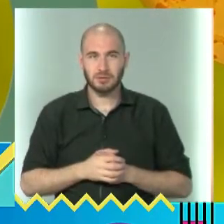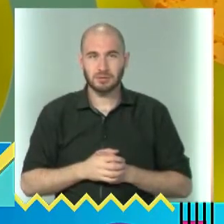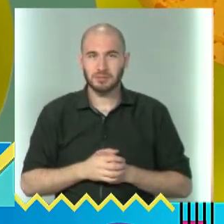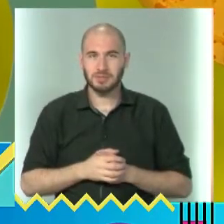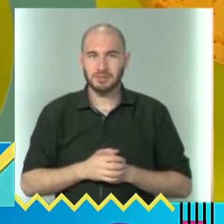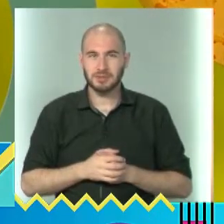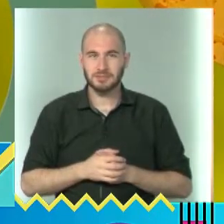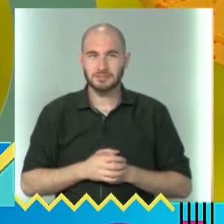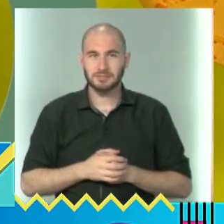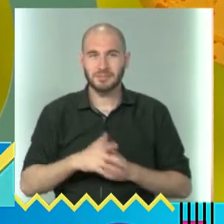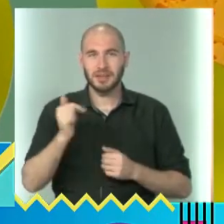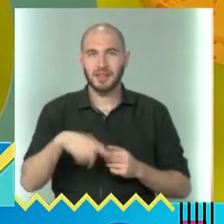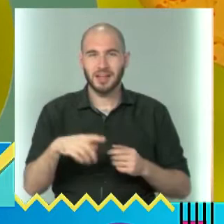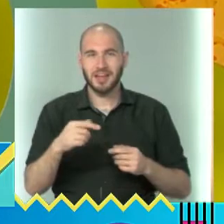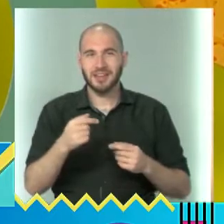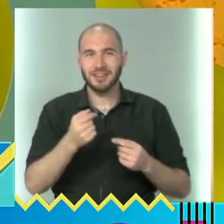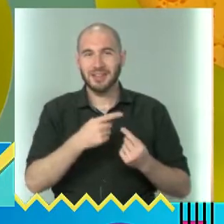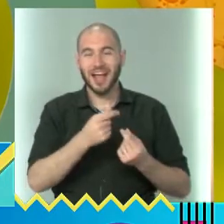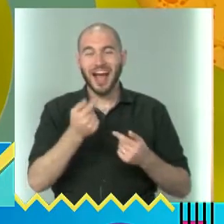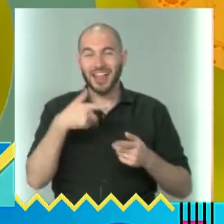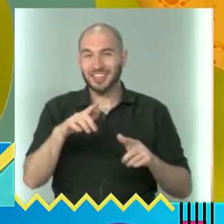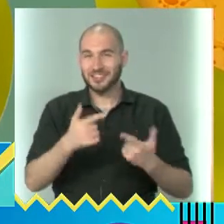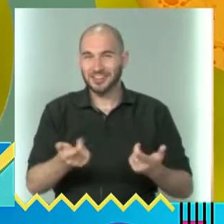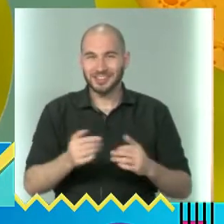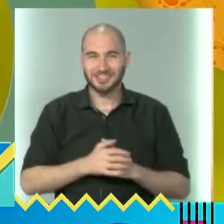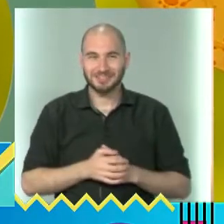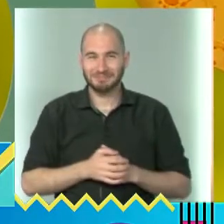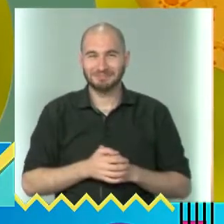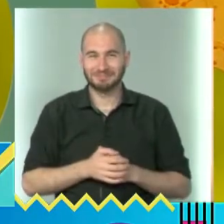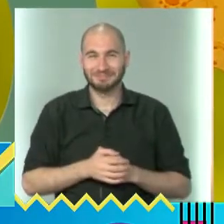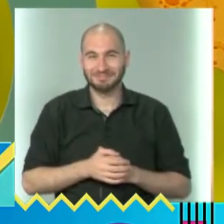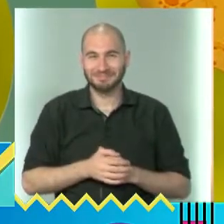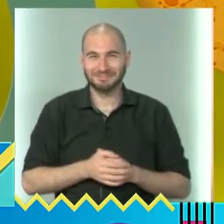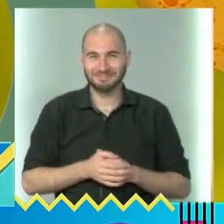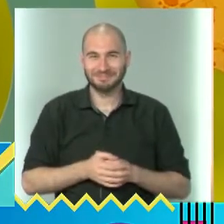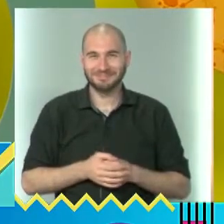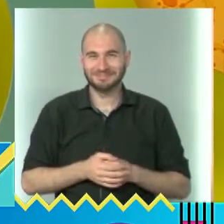no habría que hablar de consumo. No es que no habría, no hay que hablar de consumo.